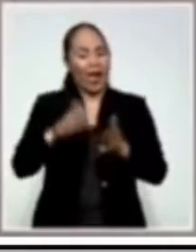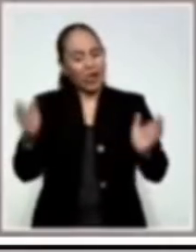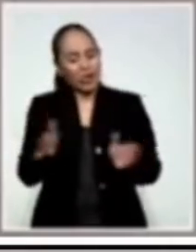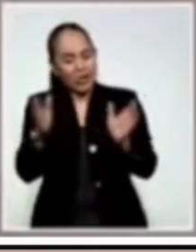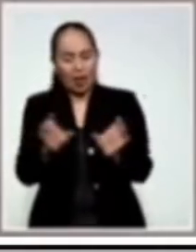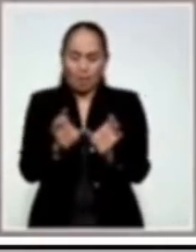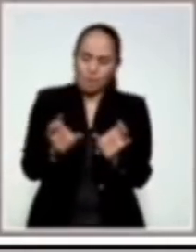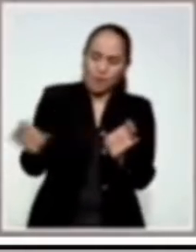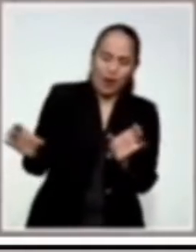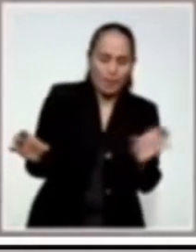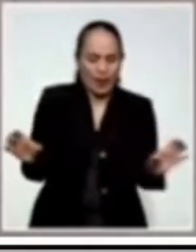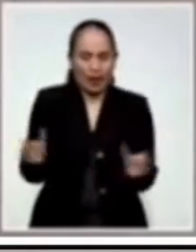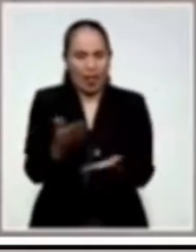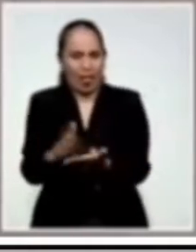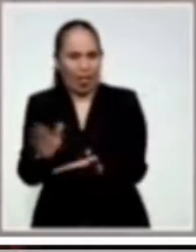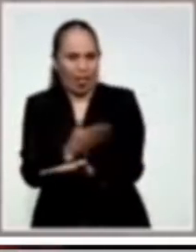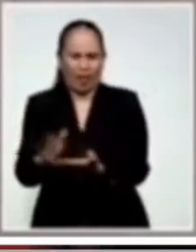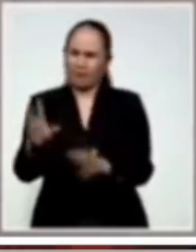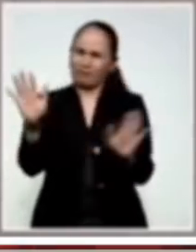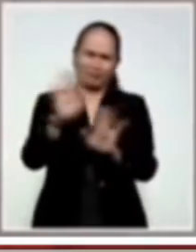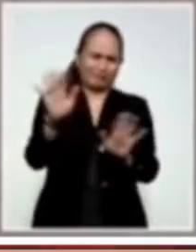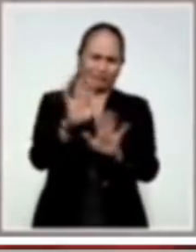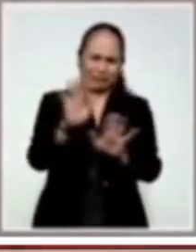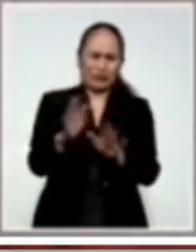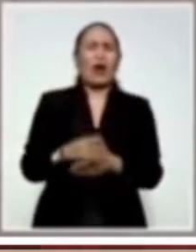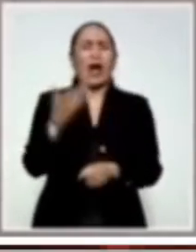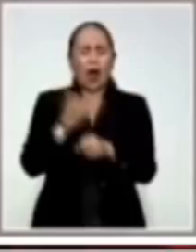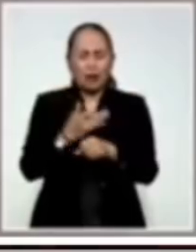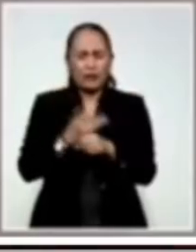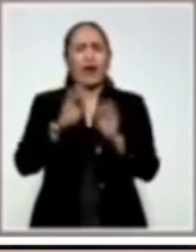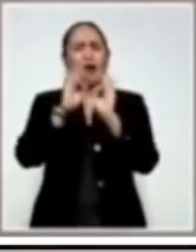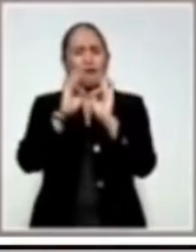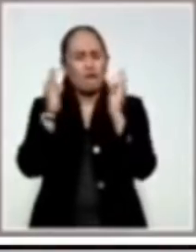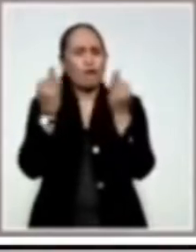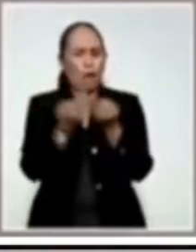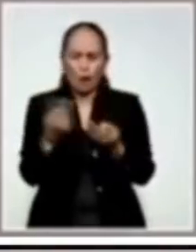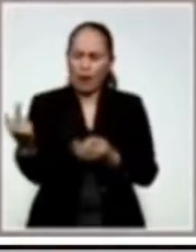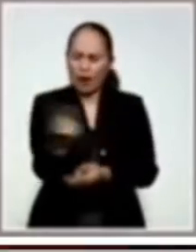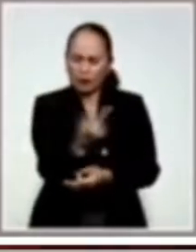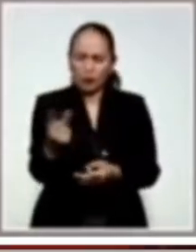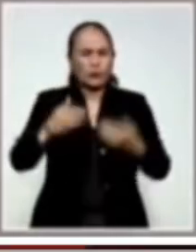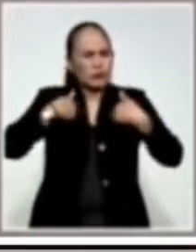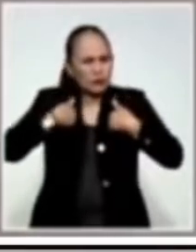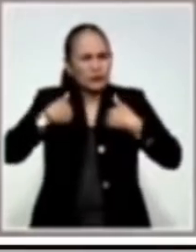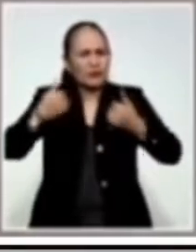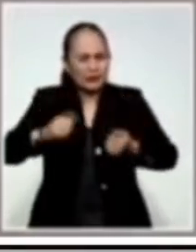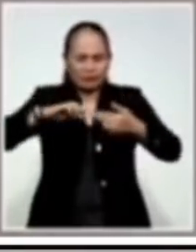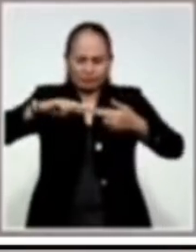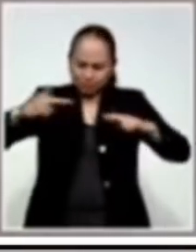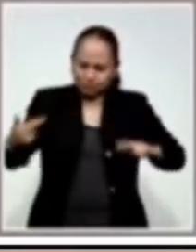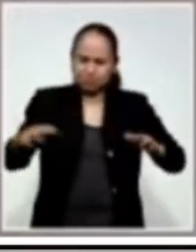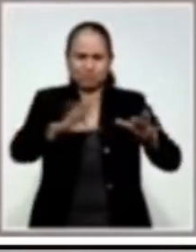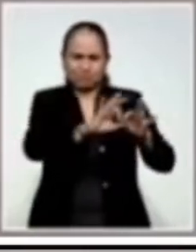hecho exhortos a que tratemos de encontrar vías de entendimiento y de acuerdo entre las y los